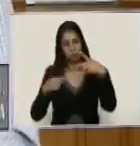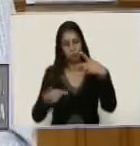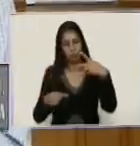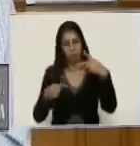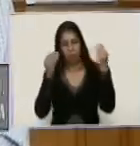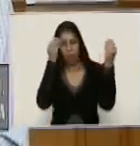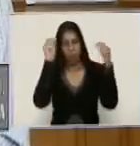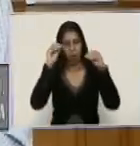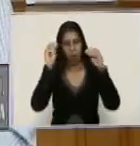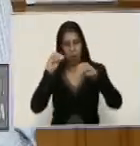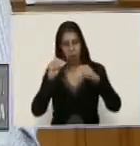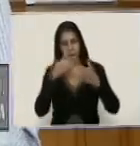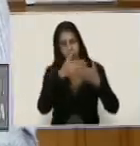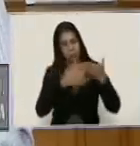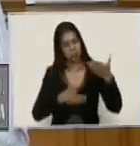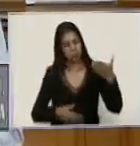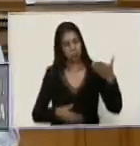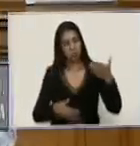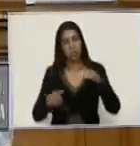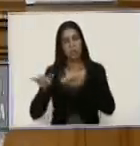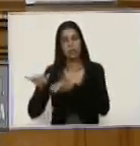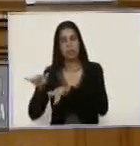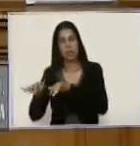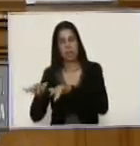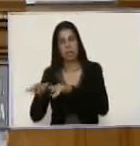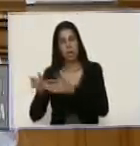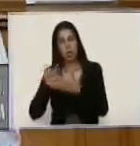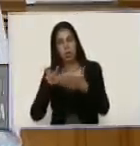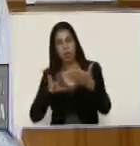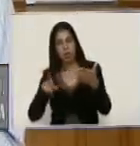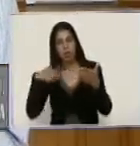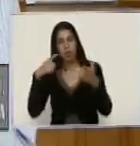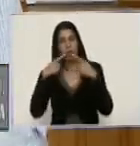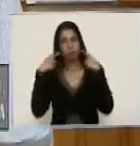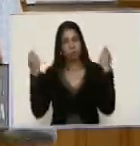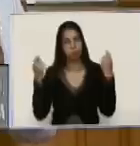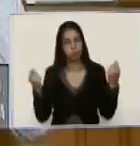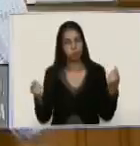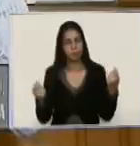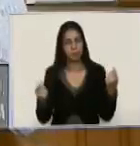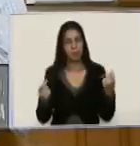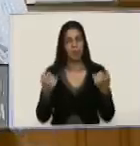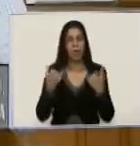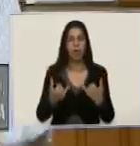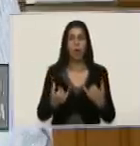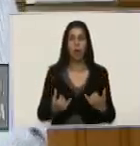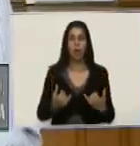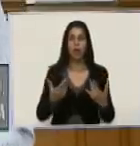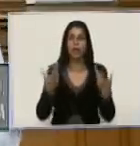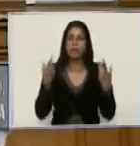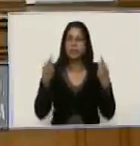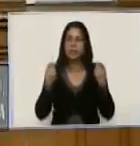básicos que serán leídos por Secretaría. En consecuencia, voy a tratar de